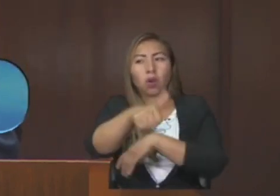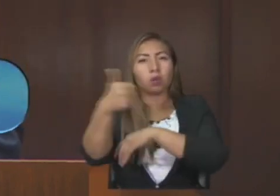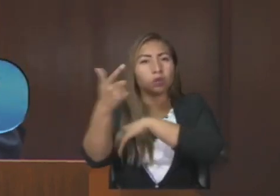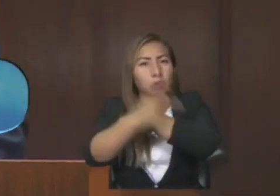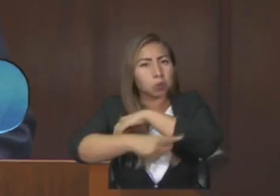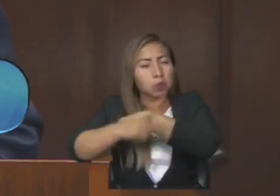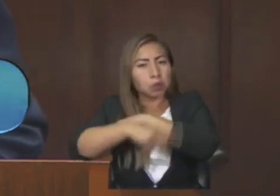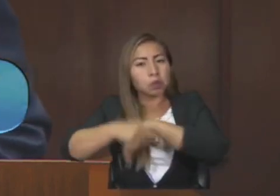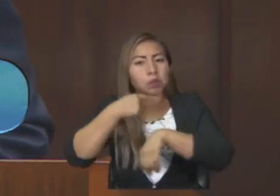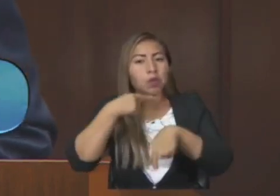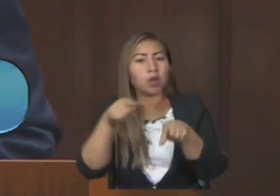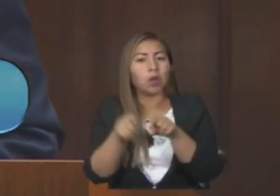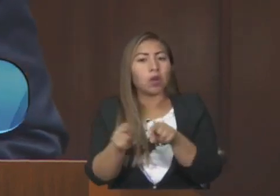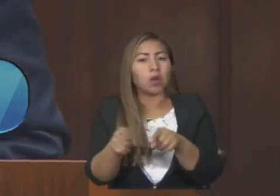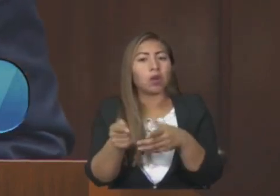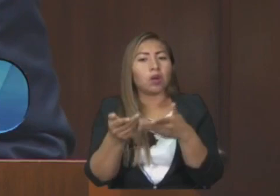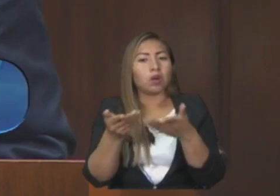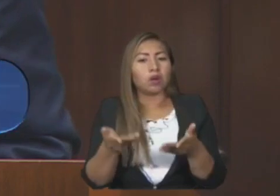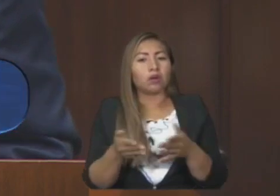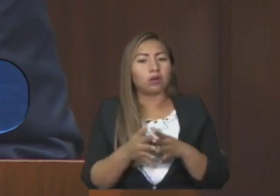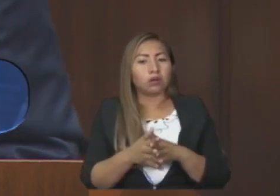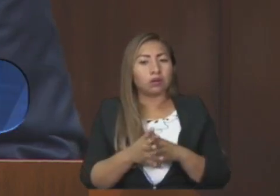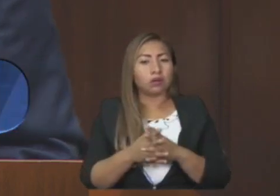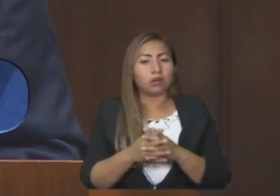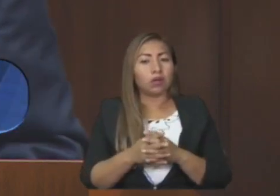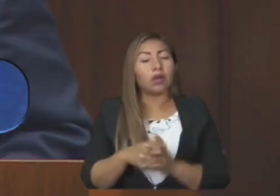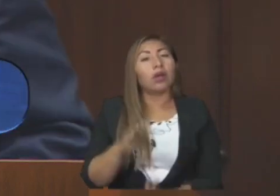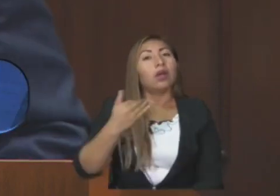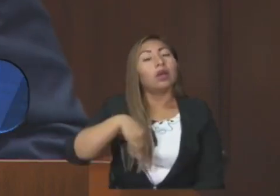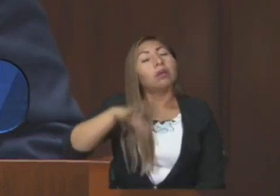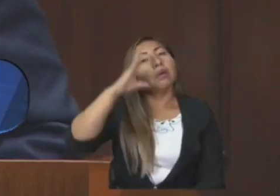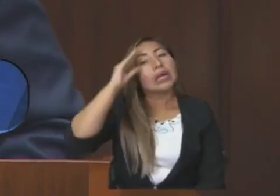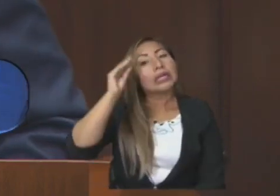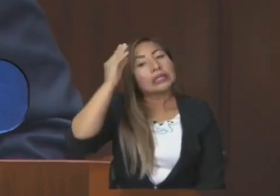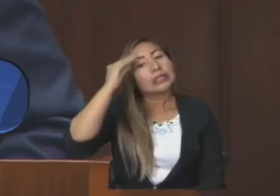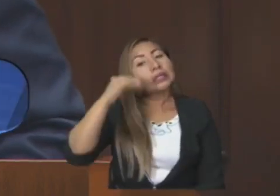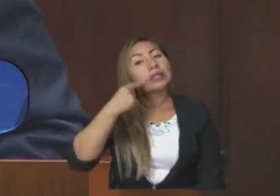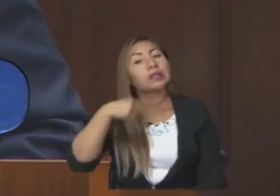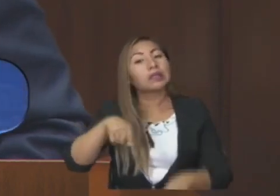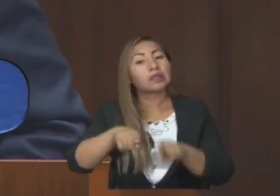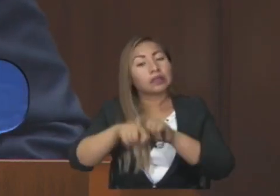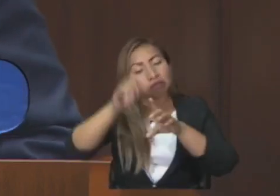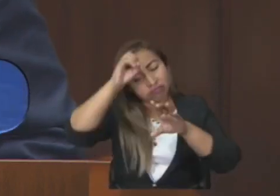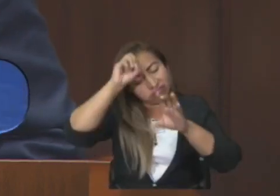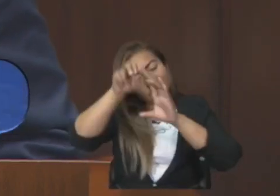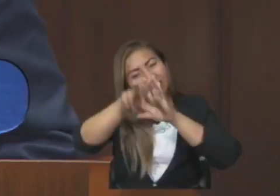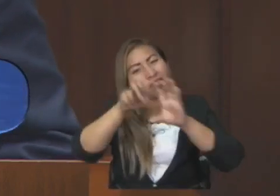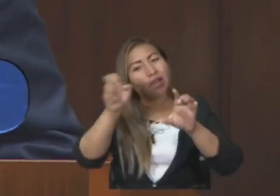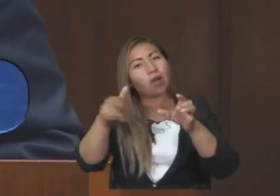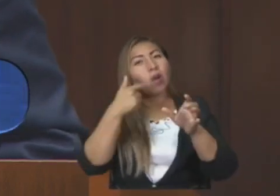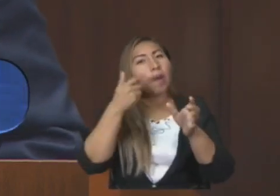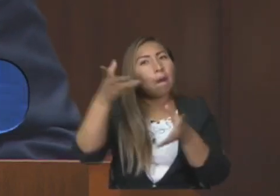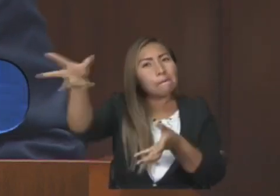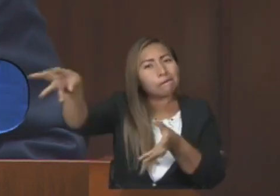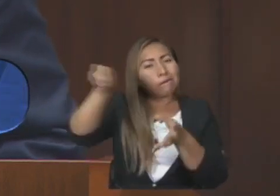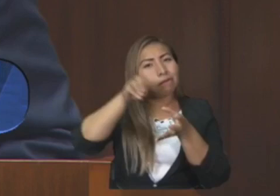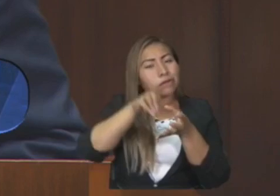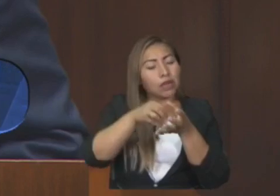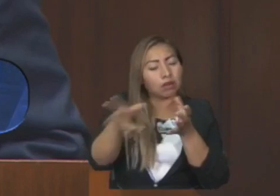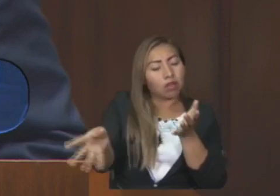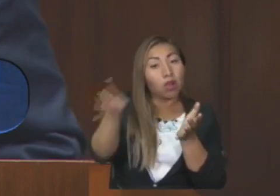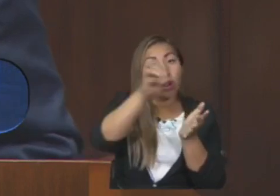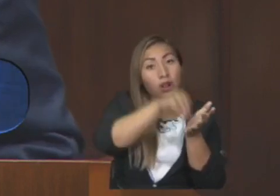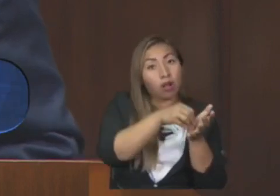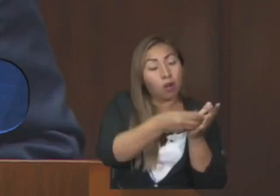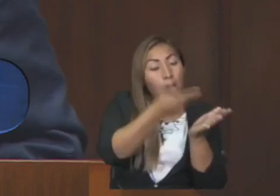países que tienen mayor experiencia en proyectos mineros, desarrolló un modelo financiero de la mina